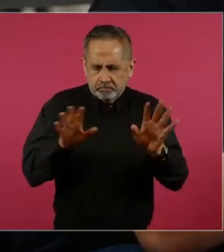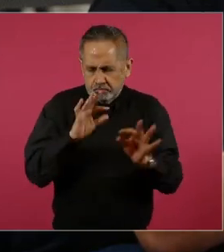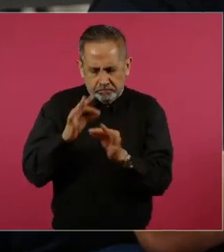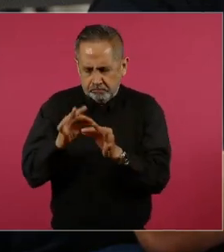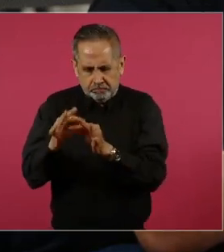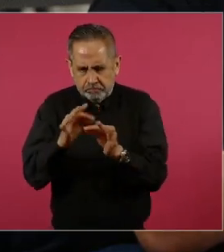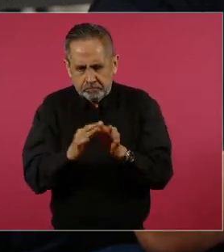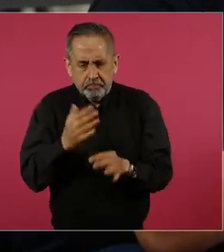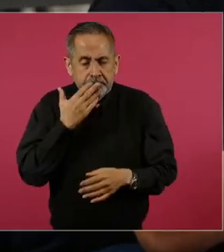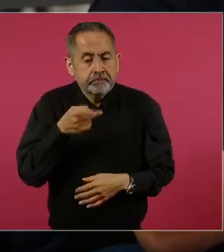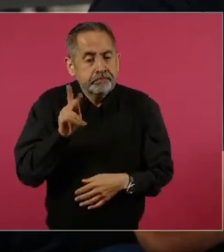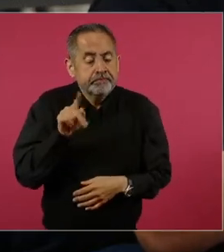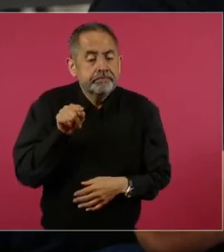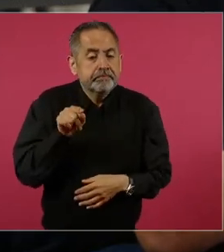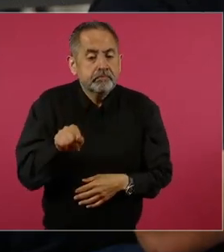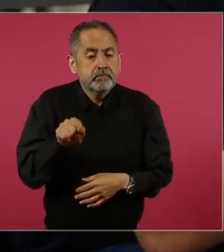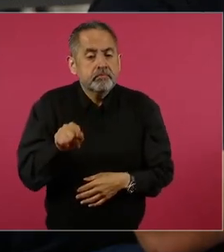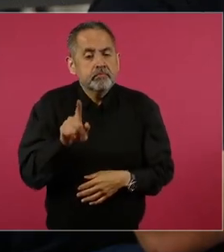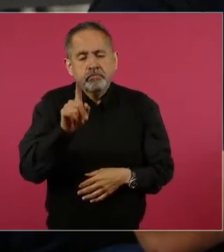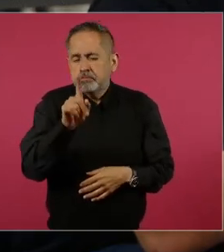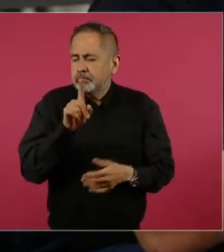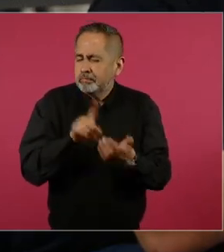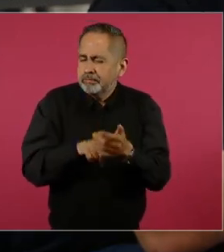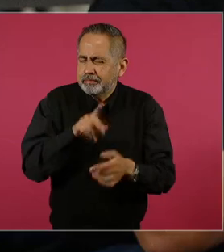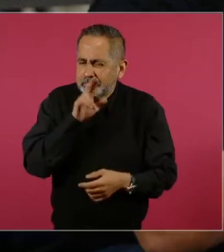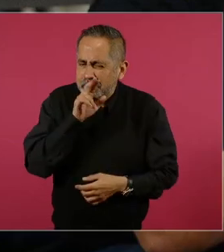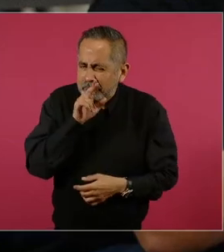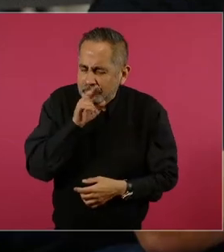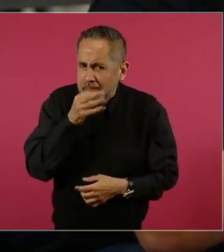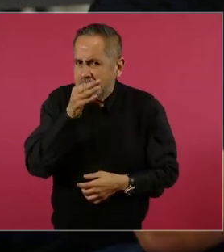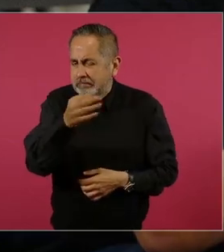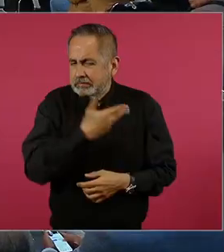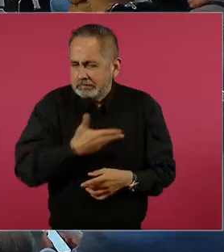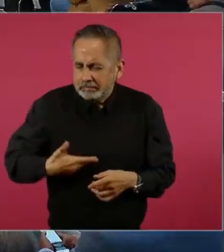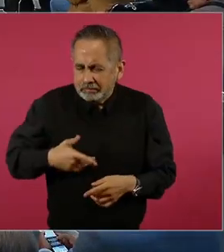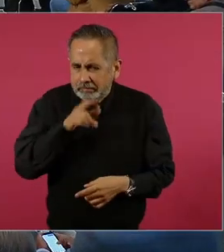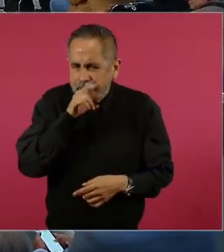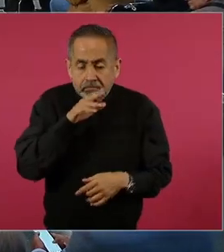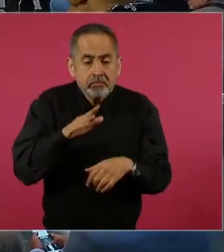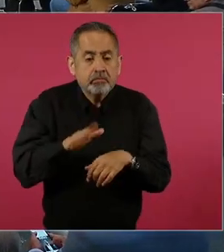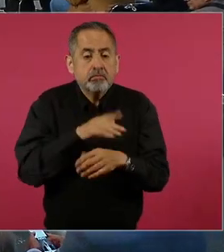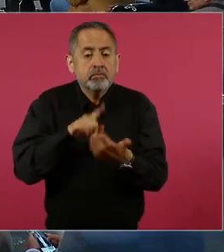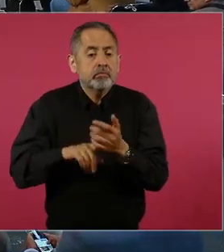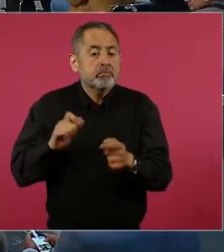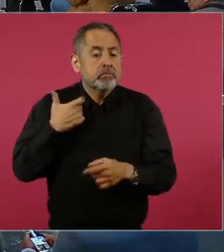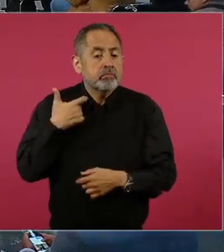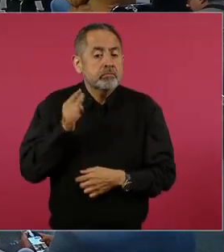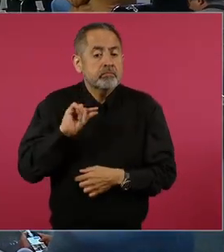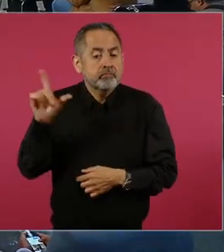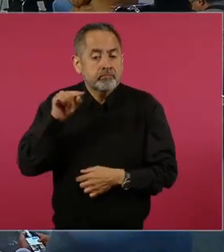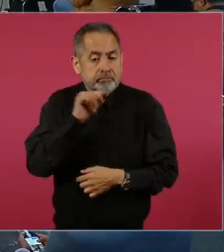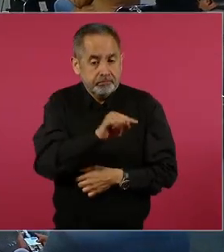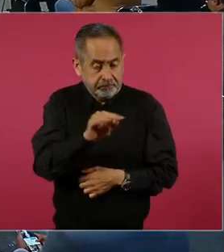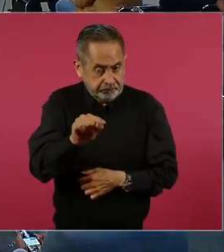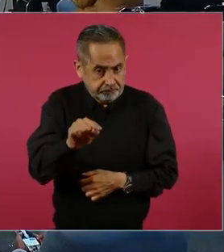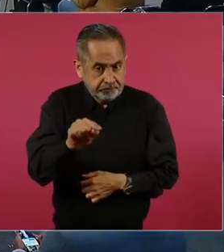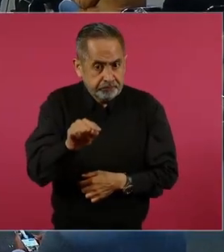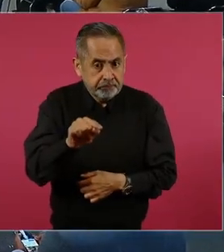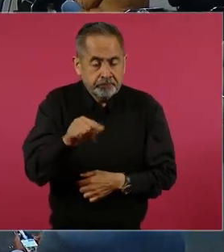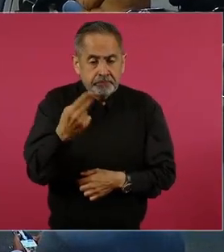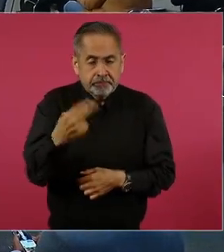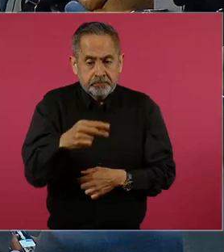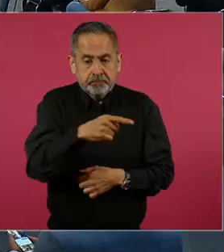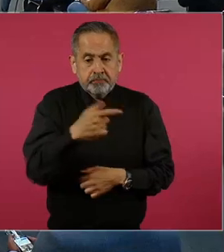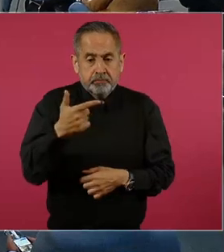responsable. Sin embargo, hay una preocupación, señor presidente, porque un exfuncionario de